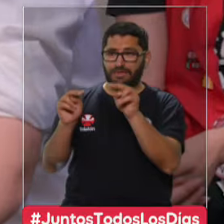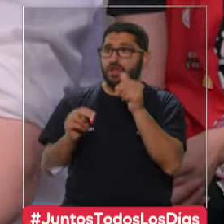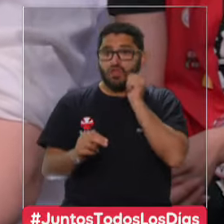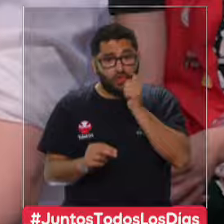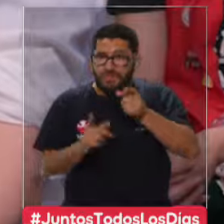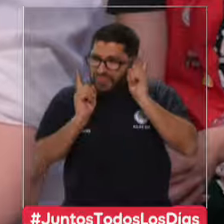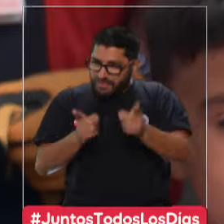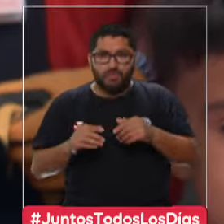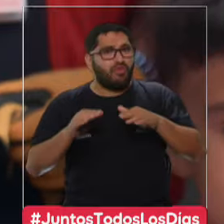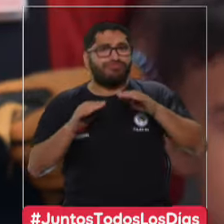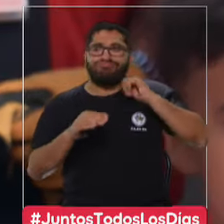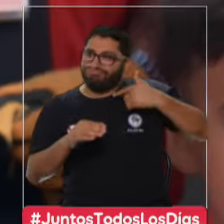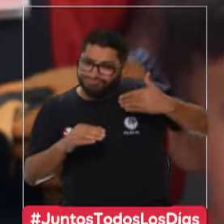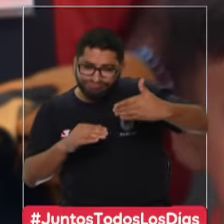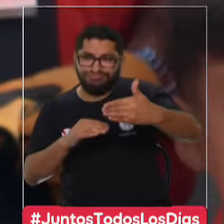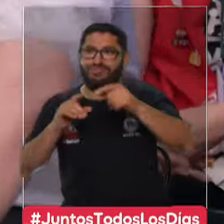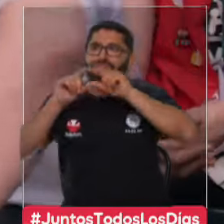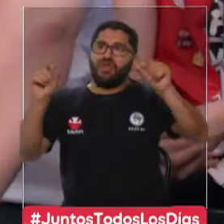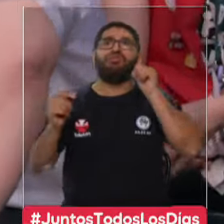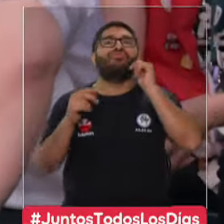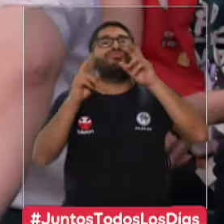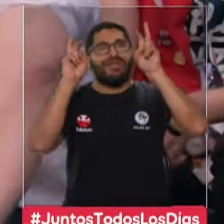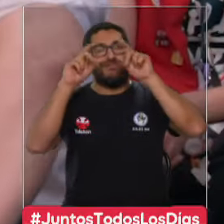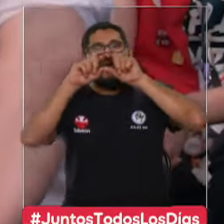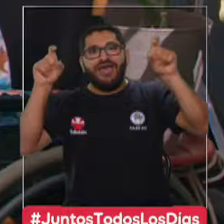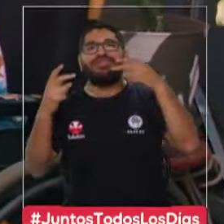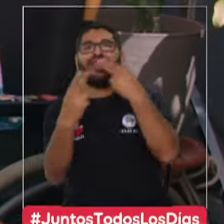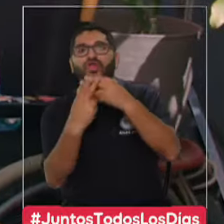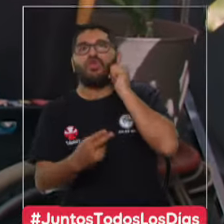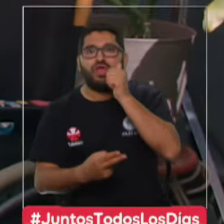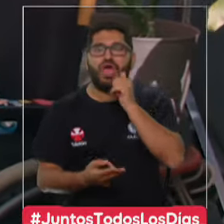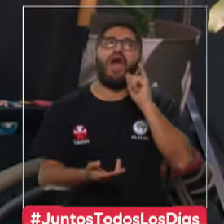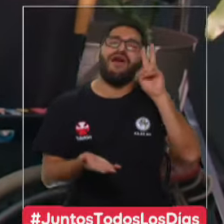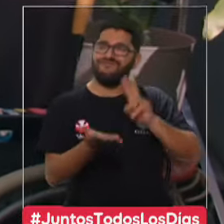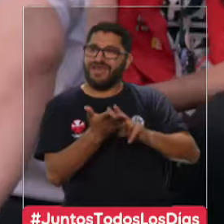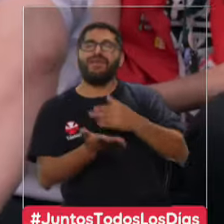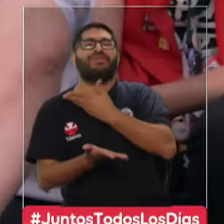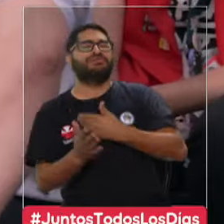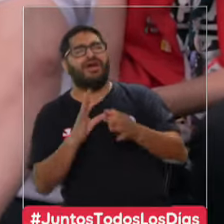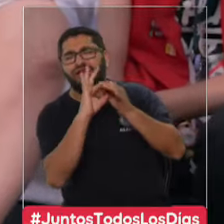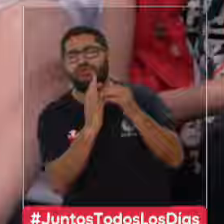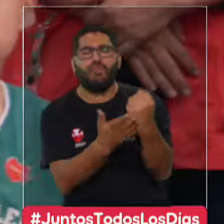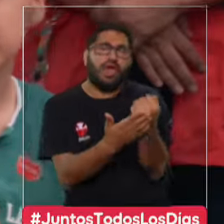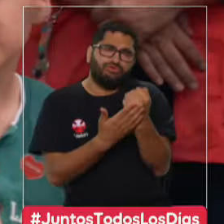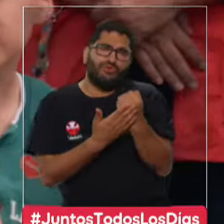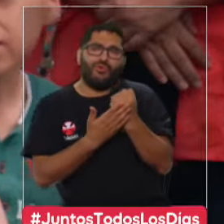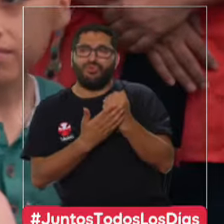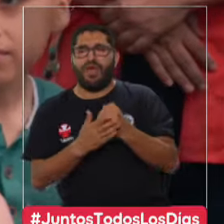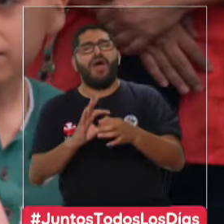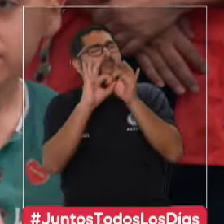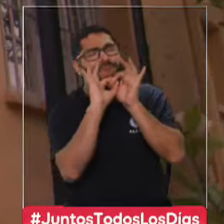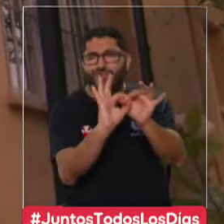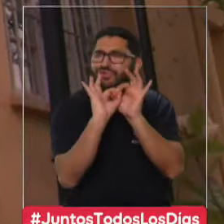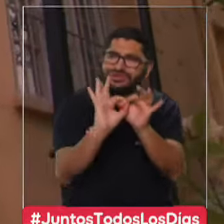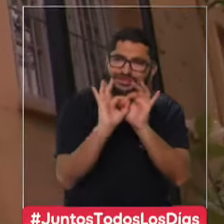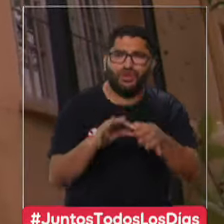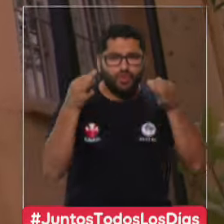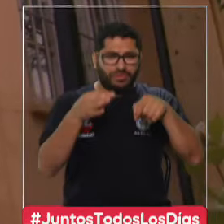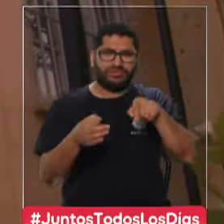el lema de la Teletón es todos los días. Presidente, de verdad, muchas gracias por ayudarme. Estoy muy agradecida con el acto que usted